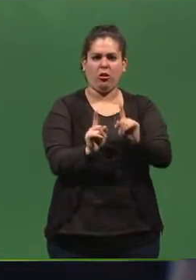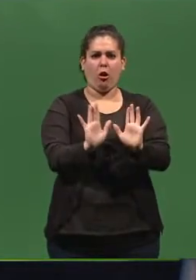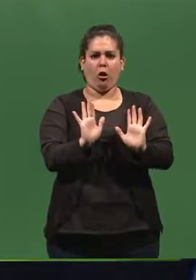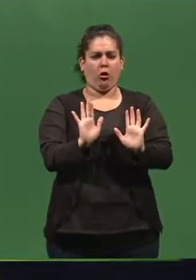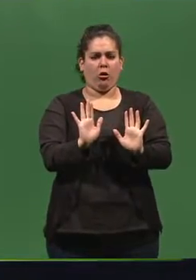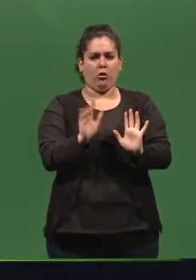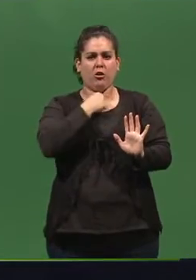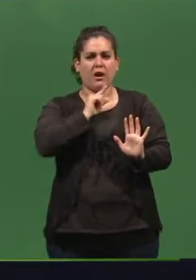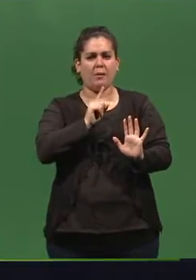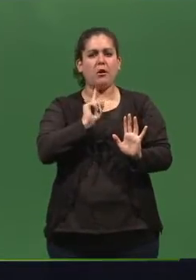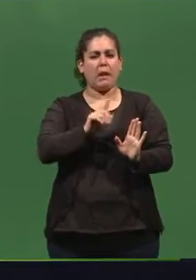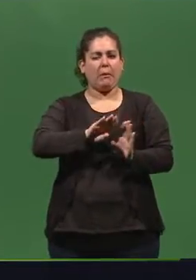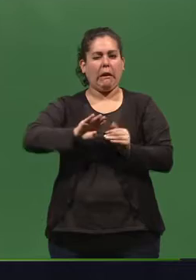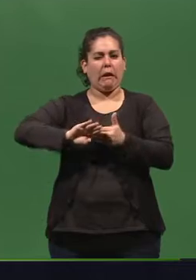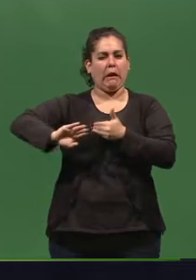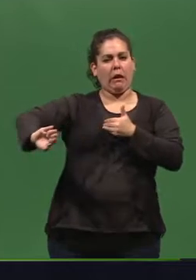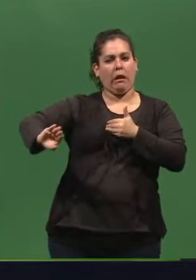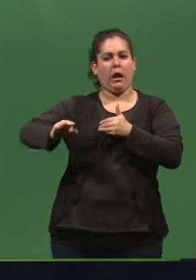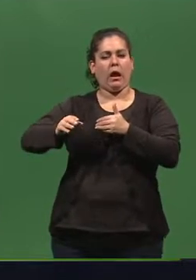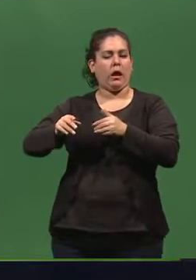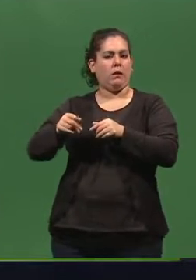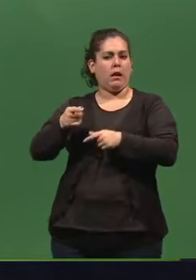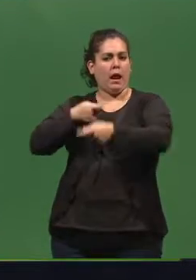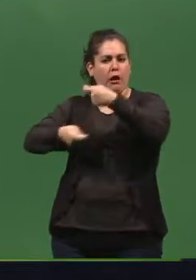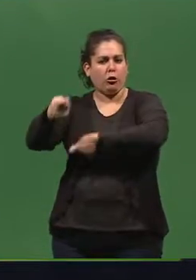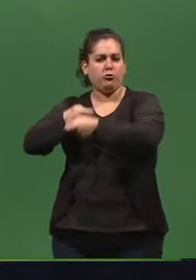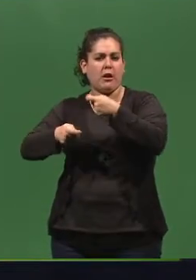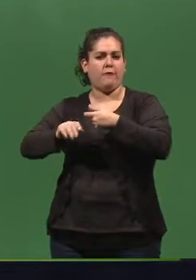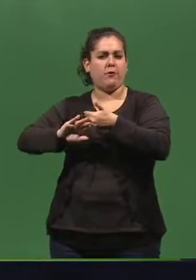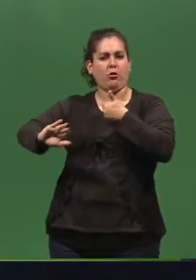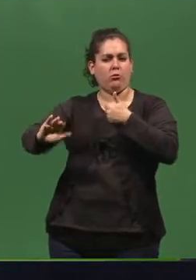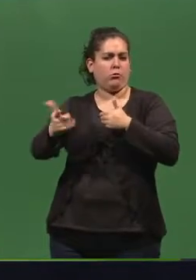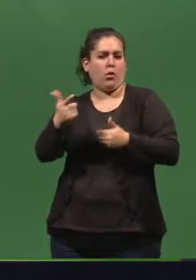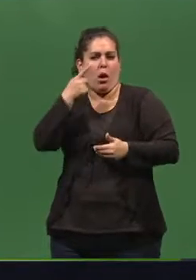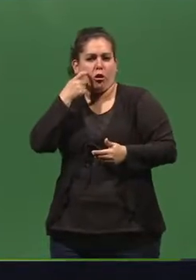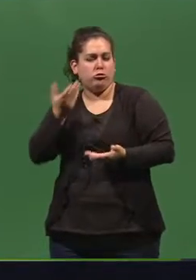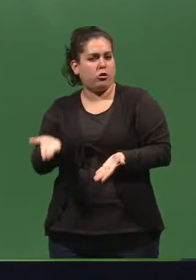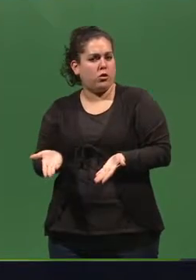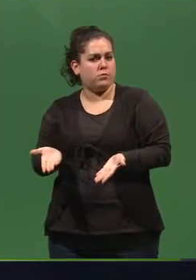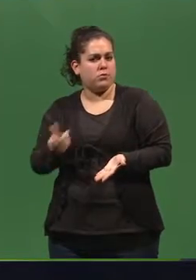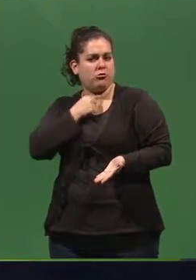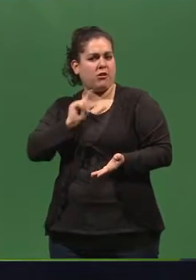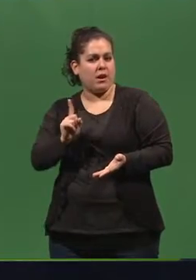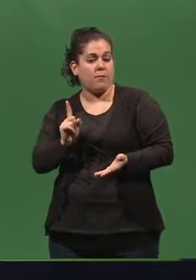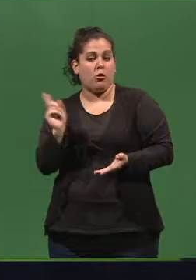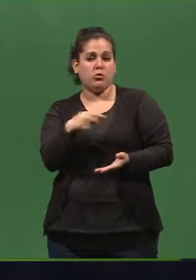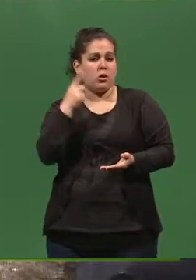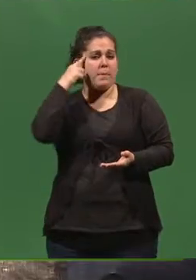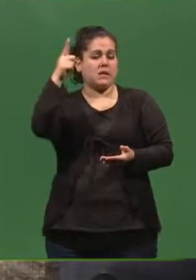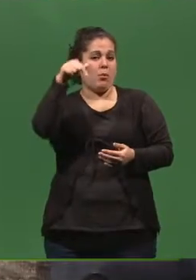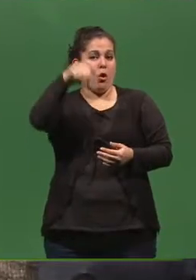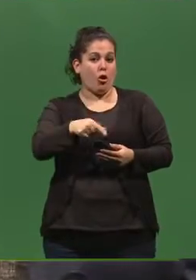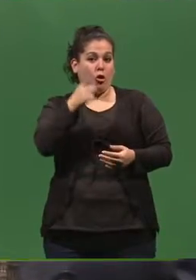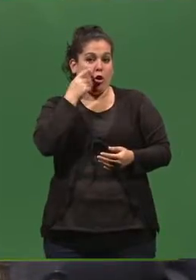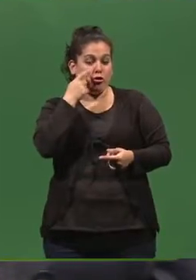buscamos alejarnos de lo que es el narcotráfico, lo que es, digamos, el comercio no regulado. Nosotros creemos que hoy en día la regulación